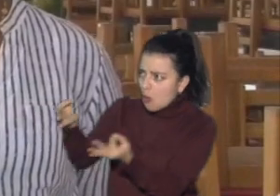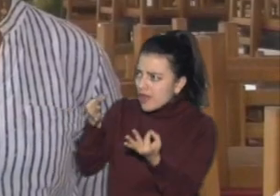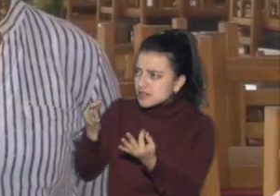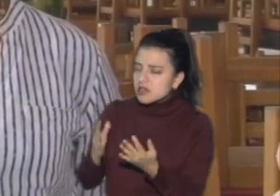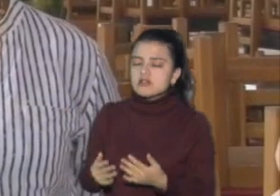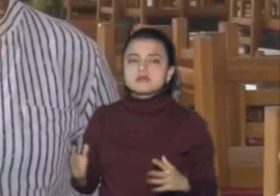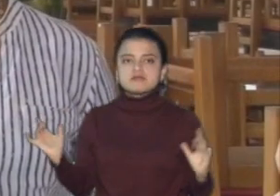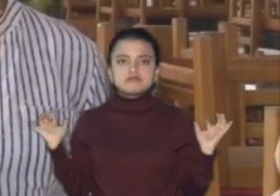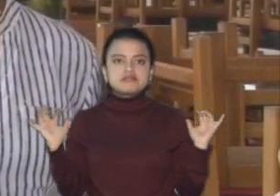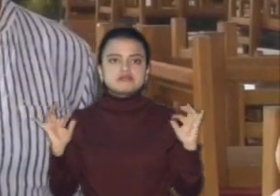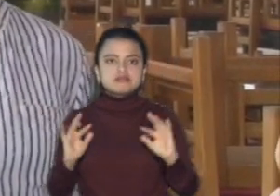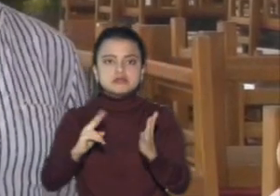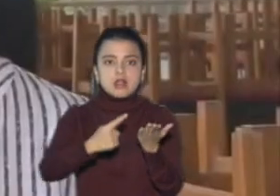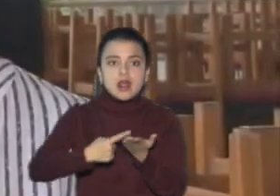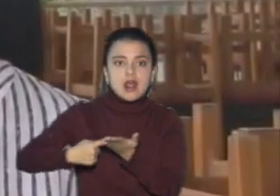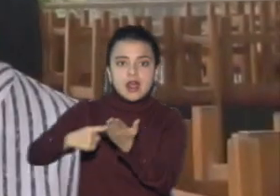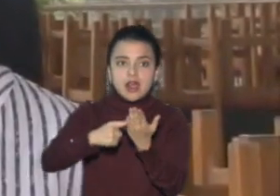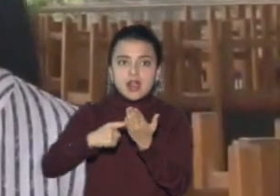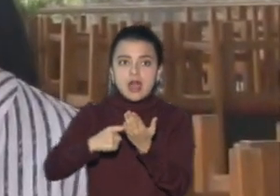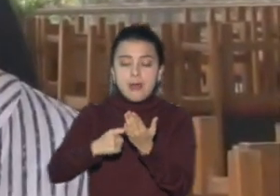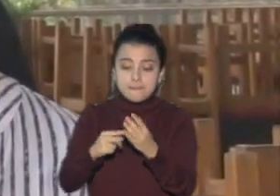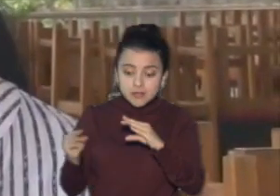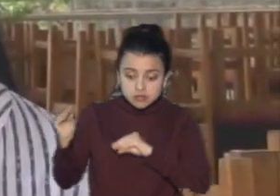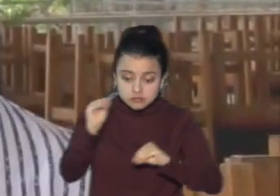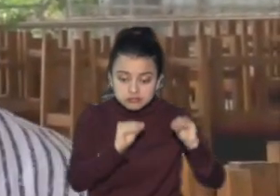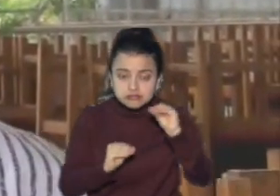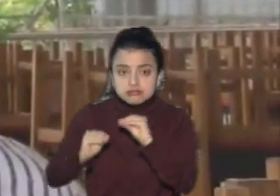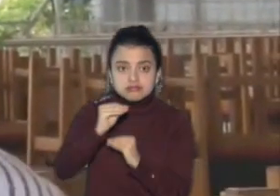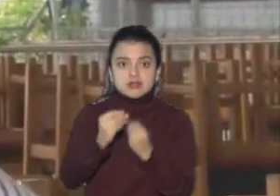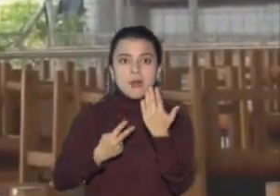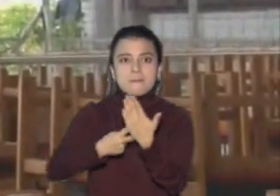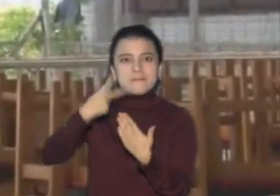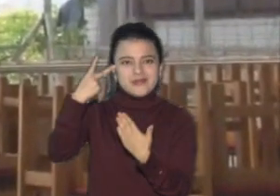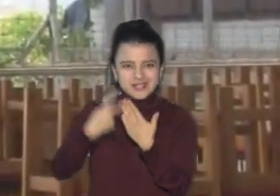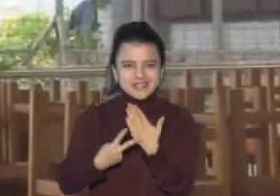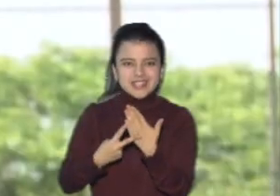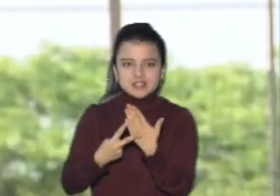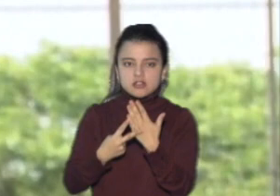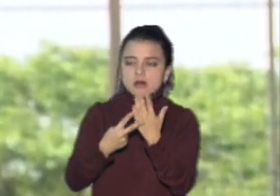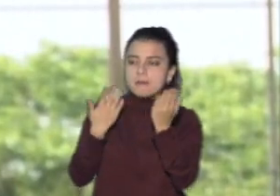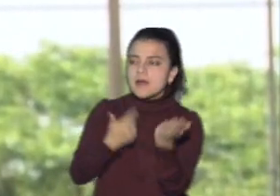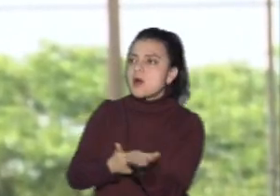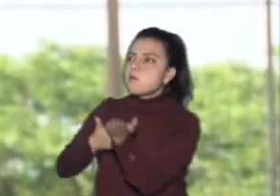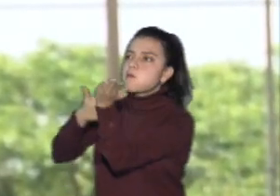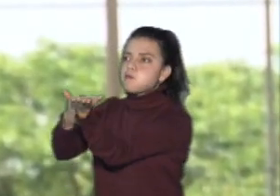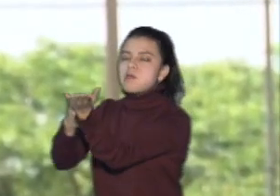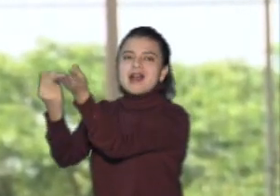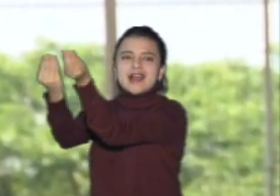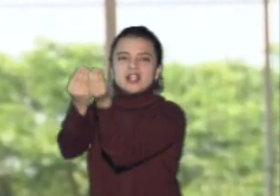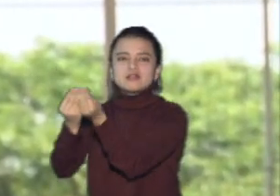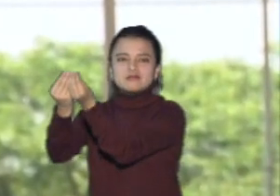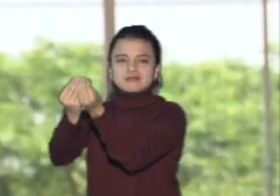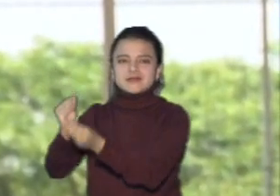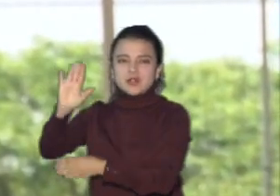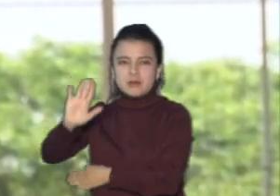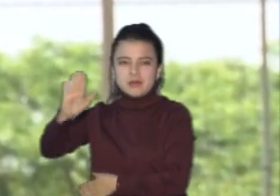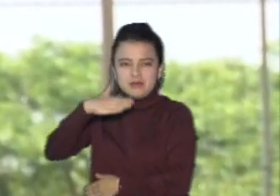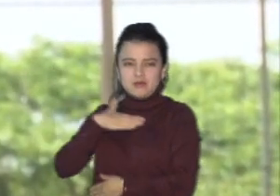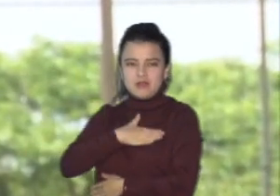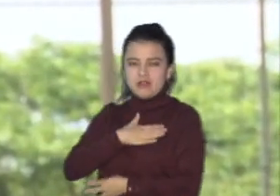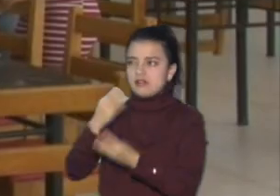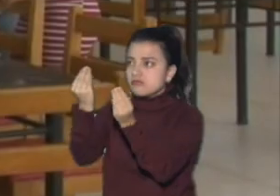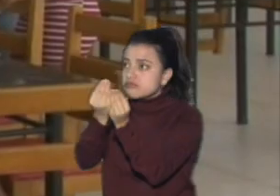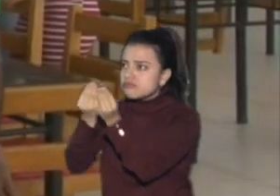y presentar un proyecto ante el Consejo de la Capital de Bolívar, con el fin de que hayan unos recursos que